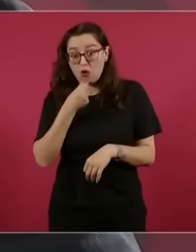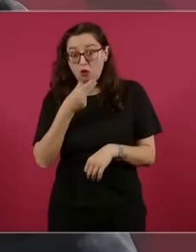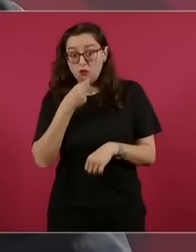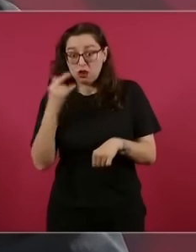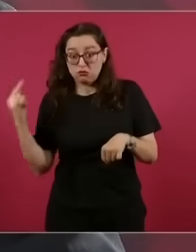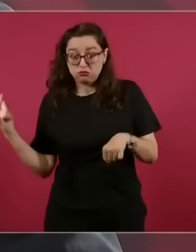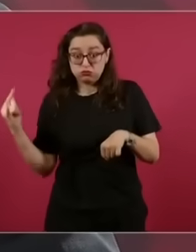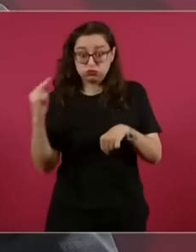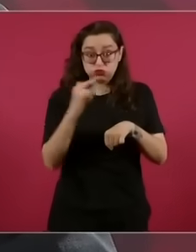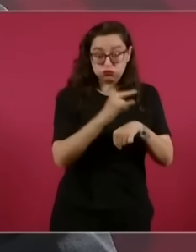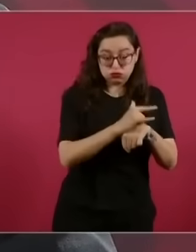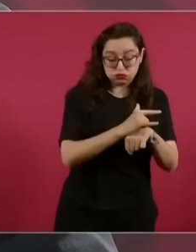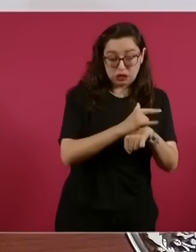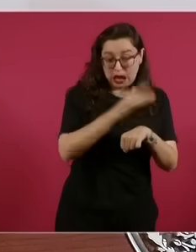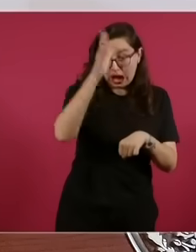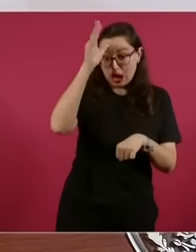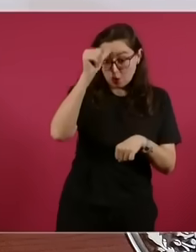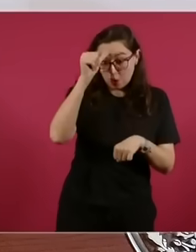inteligencia